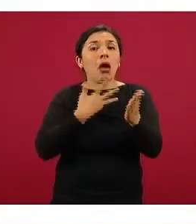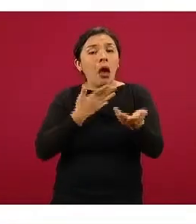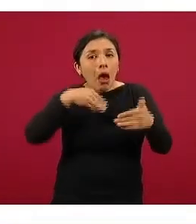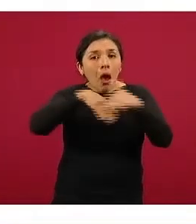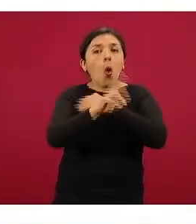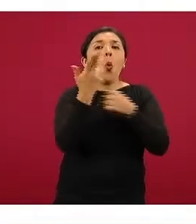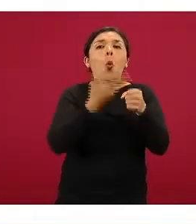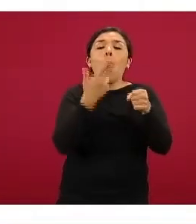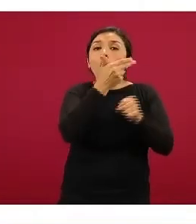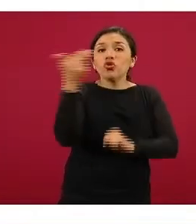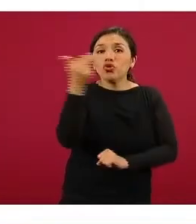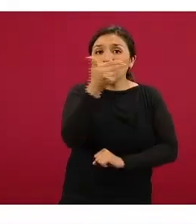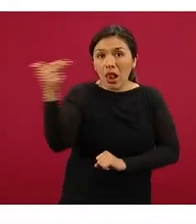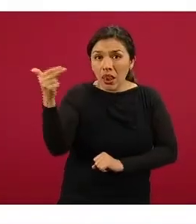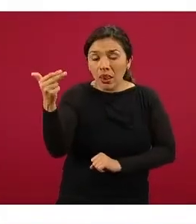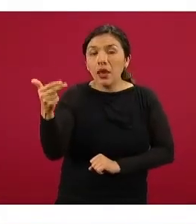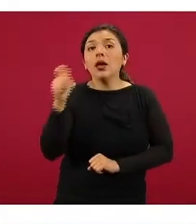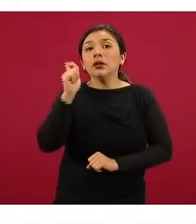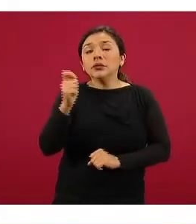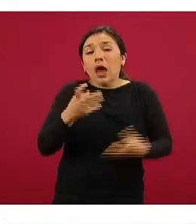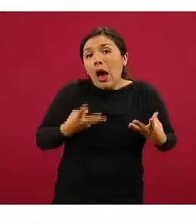hotel y hubo una derrama de